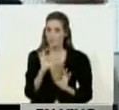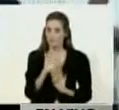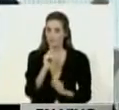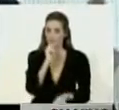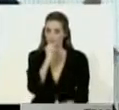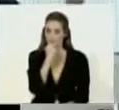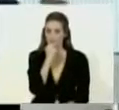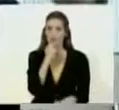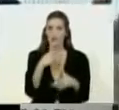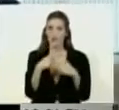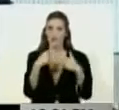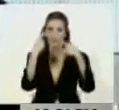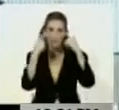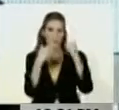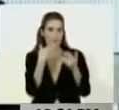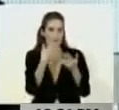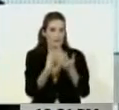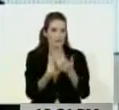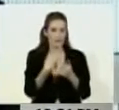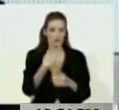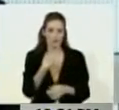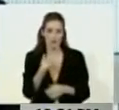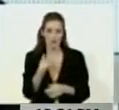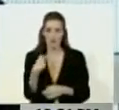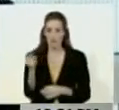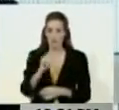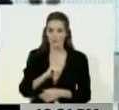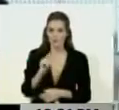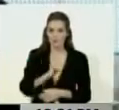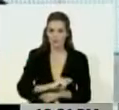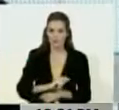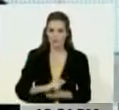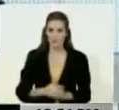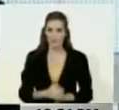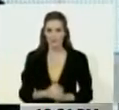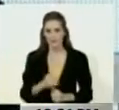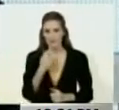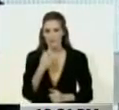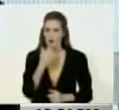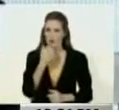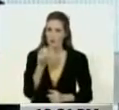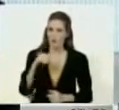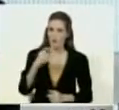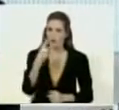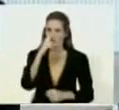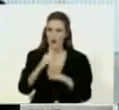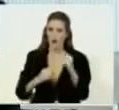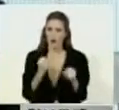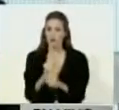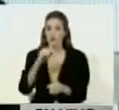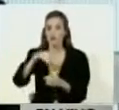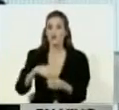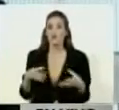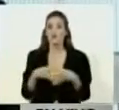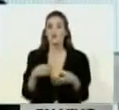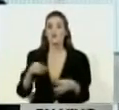Entonces, cuando Hugo me plantea, yo tenía ya varios meses, pues puede decir que un poco más de un año militando en el